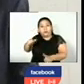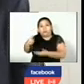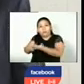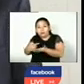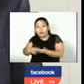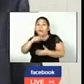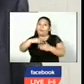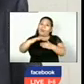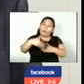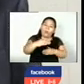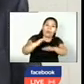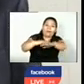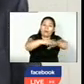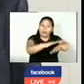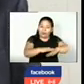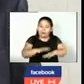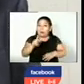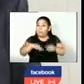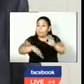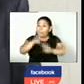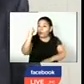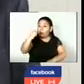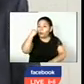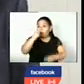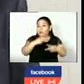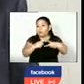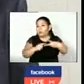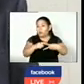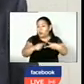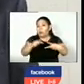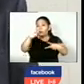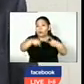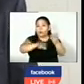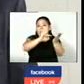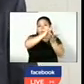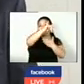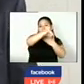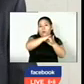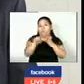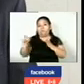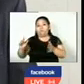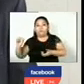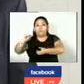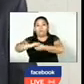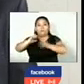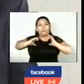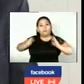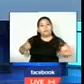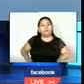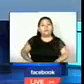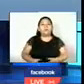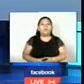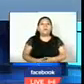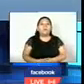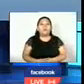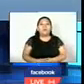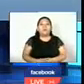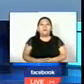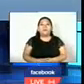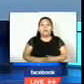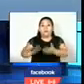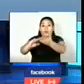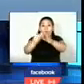pero, digamos, en prioridad, pues, son esos los proyectos que se tienen junto con el gobierno. Y siete